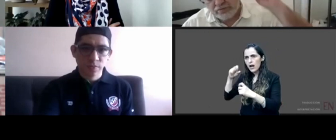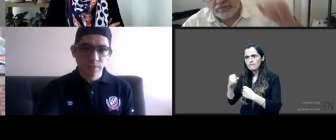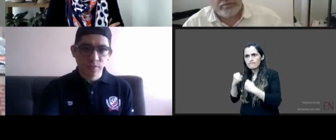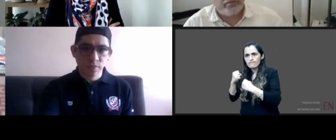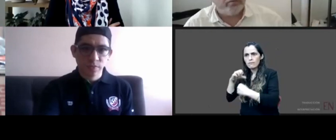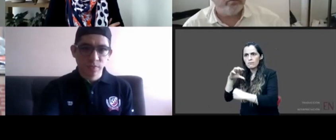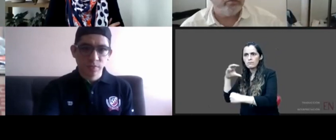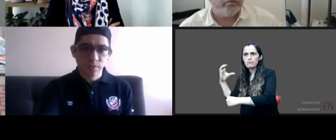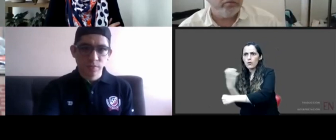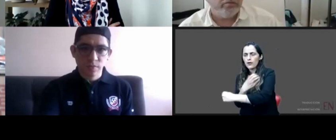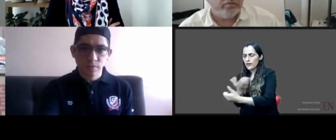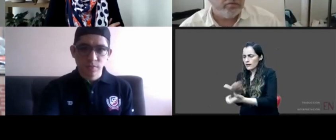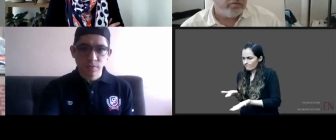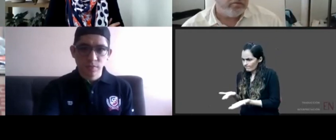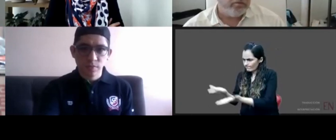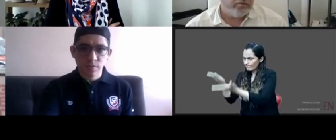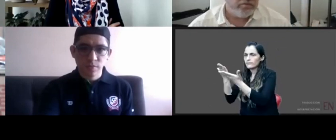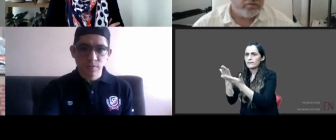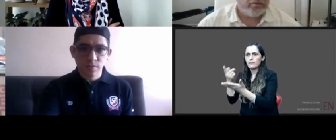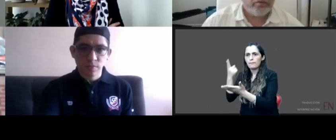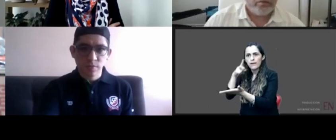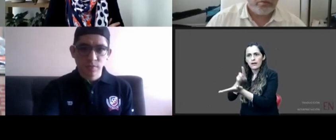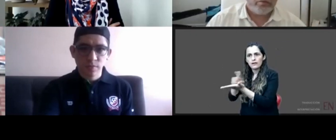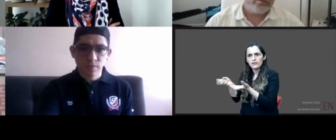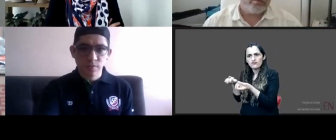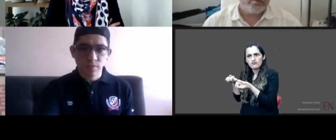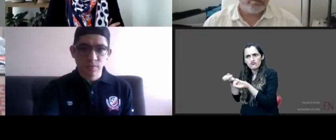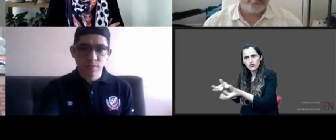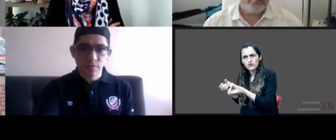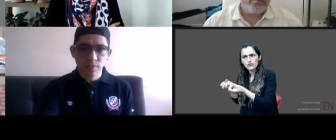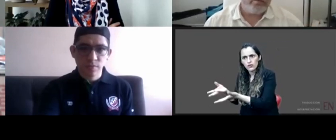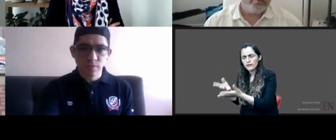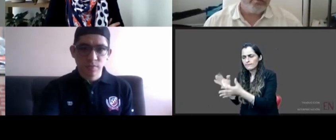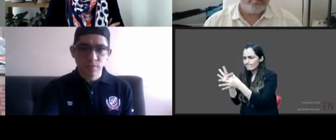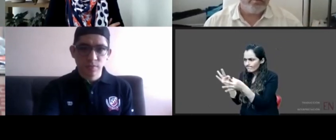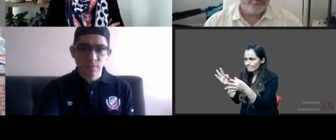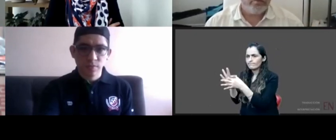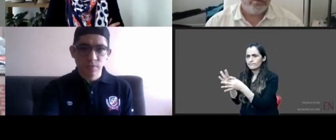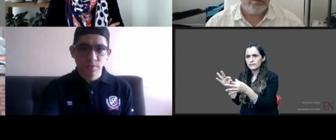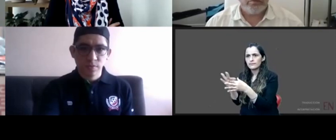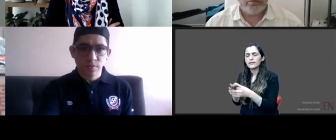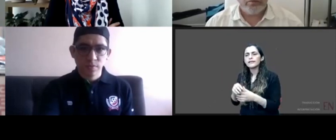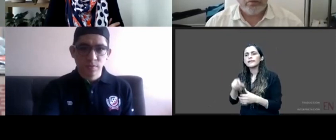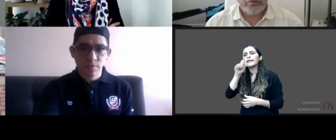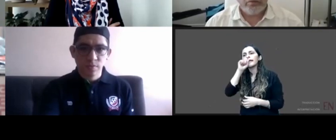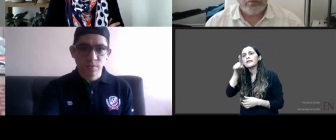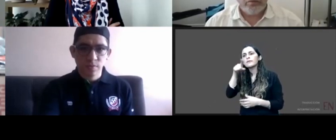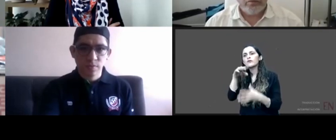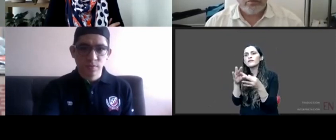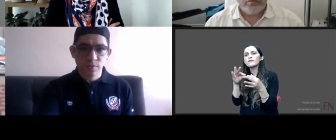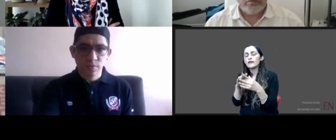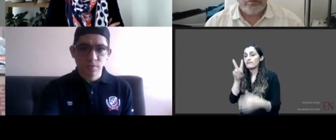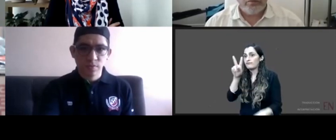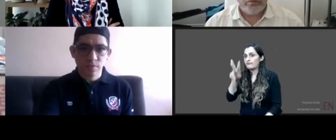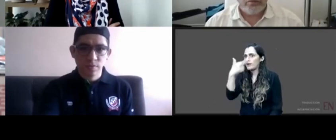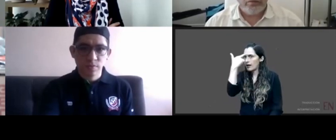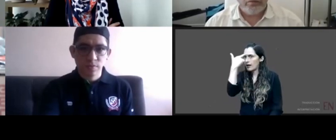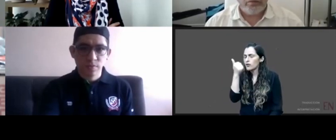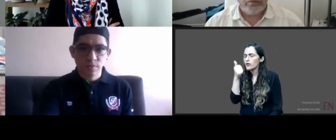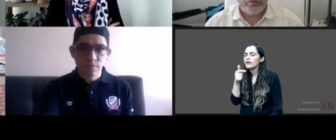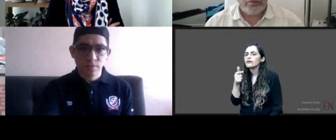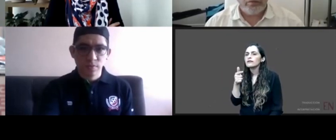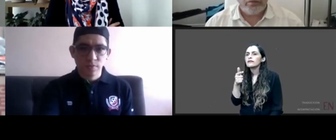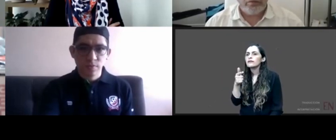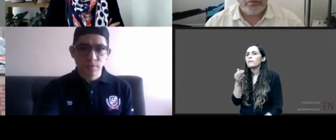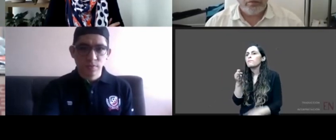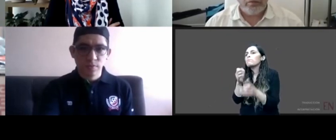visibilizar estos derechos? Y también algo que nos comentan que es muy, muy cierto, es decir, aquí tendríamos que tener una